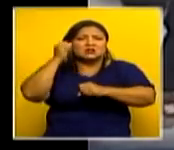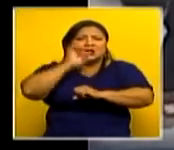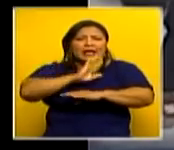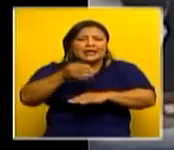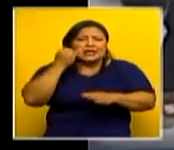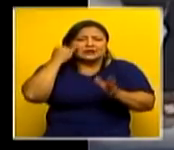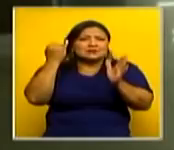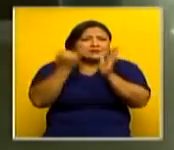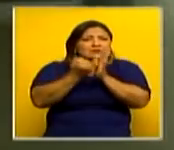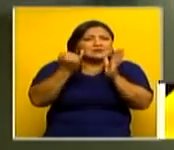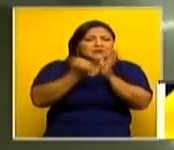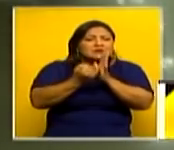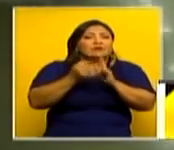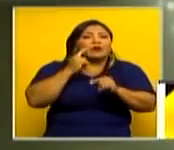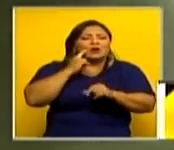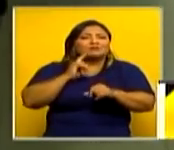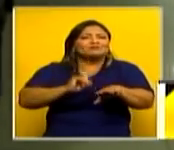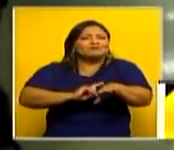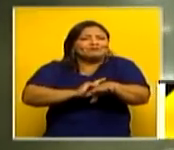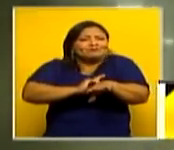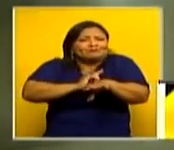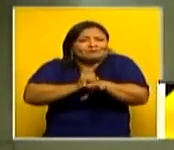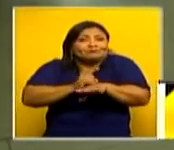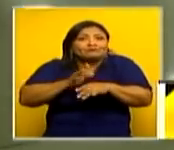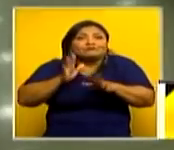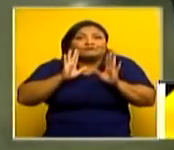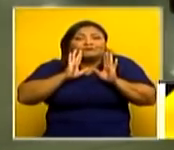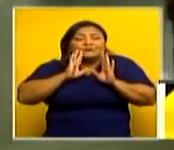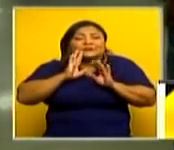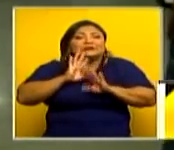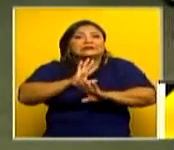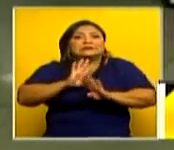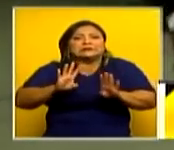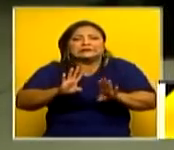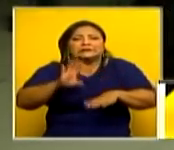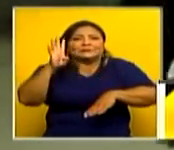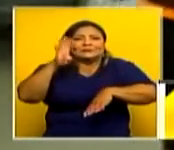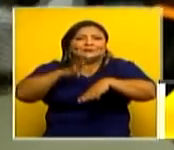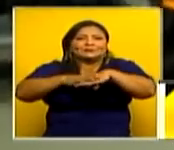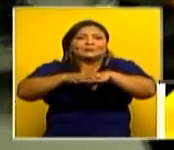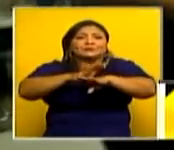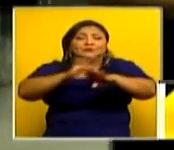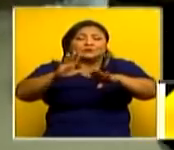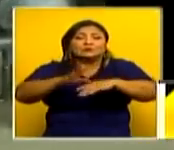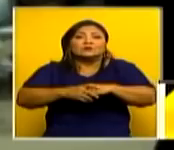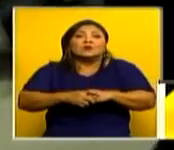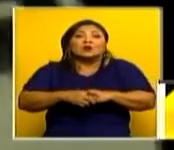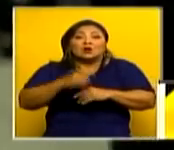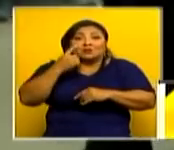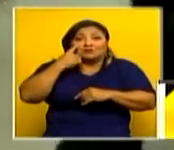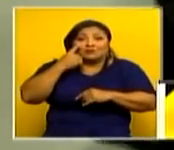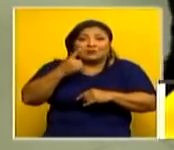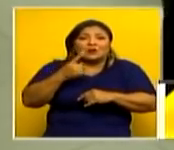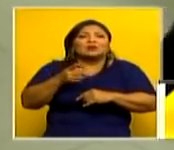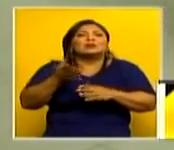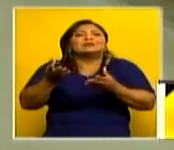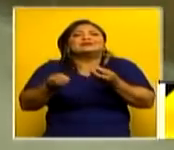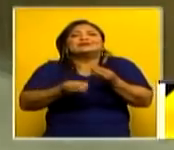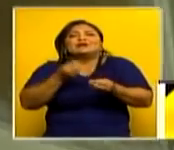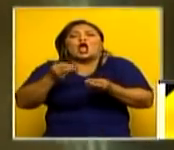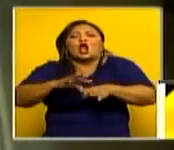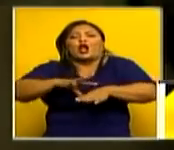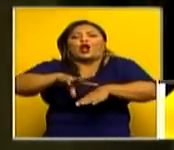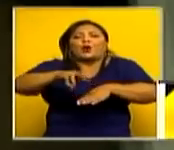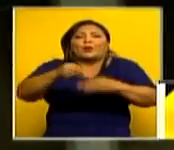tenían identificado y en menos de lo que canta un gallo, ¡zas!, que lo atraparon, como era de esperarse, haciendo de las